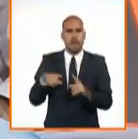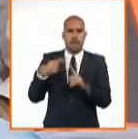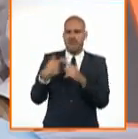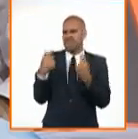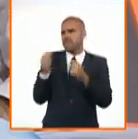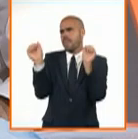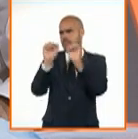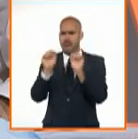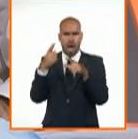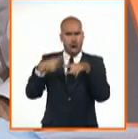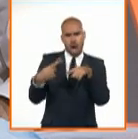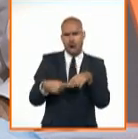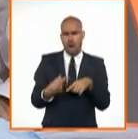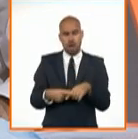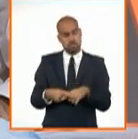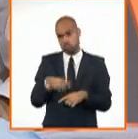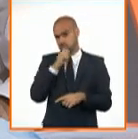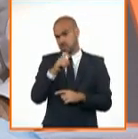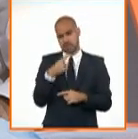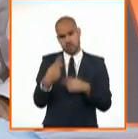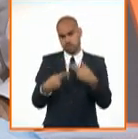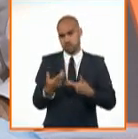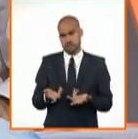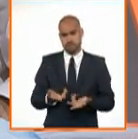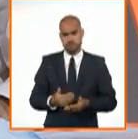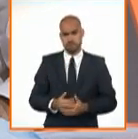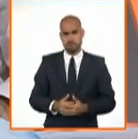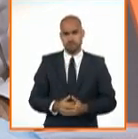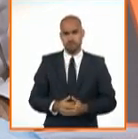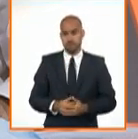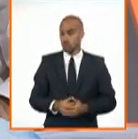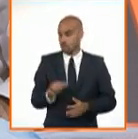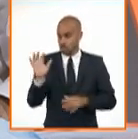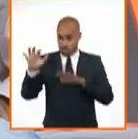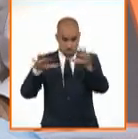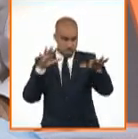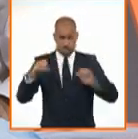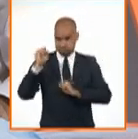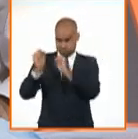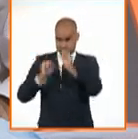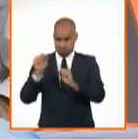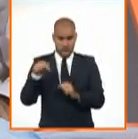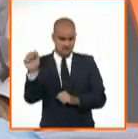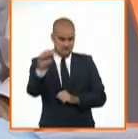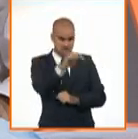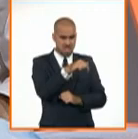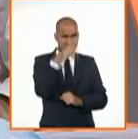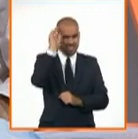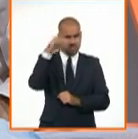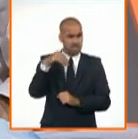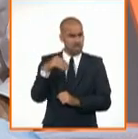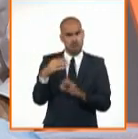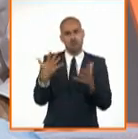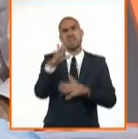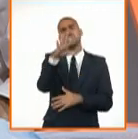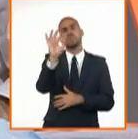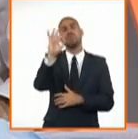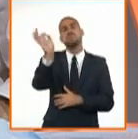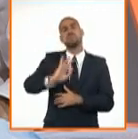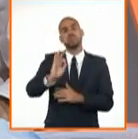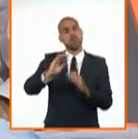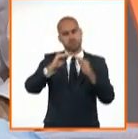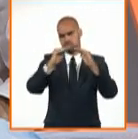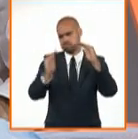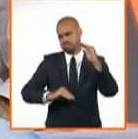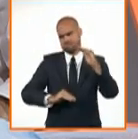que no que no sean pueden ejecutar la dispone de estas unidades térmicas está en estos momentos prácticamente por debajo de un 50 por ciento de disponible a